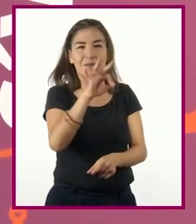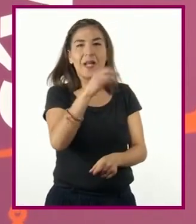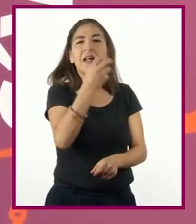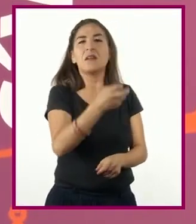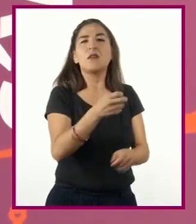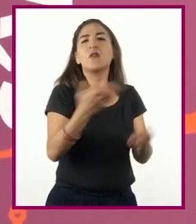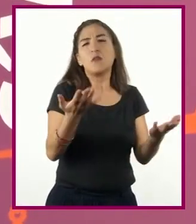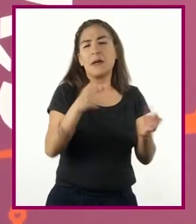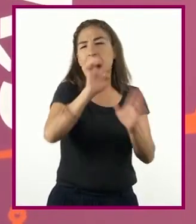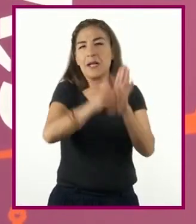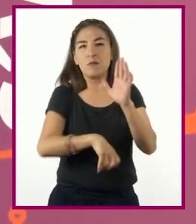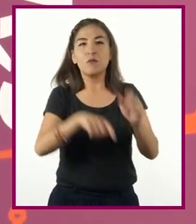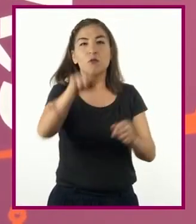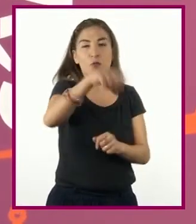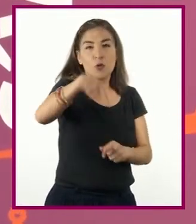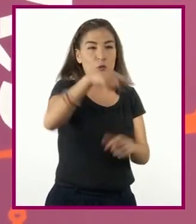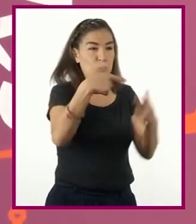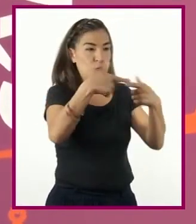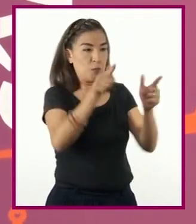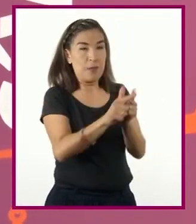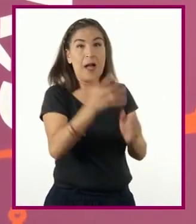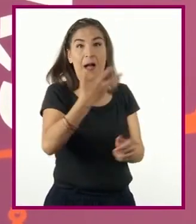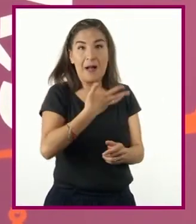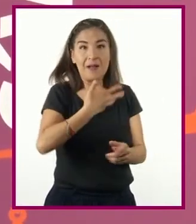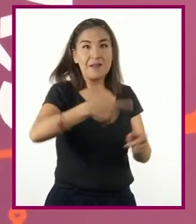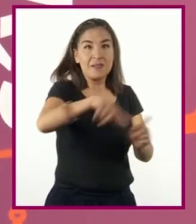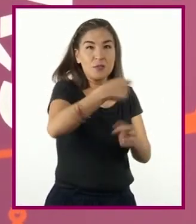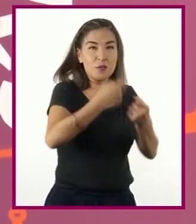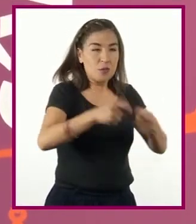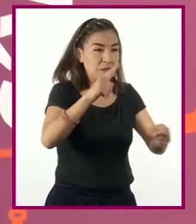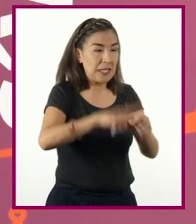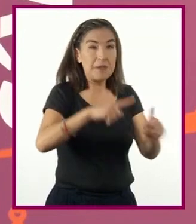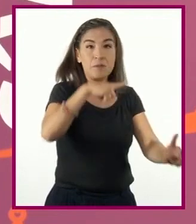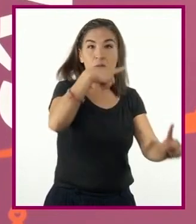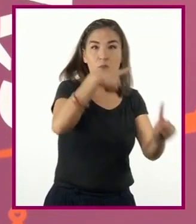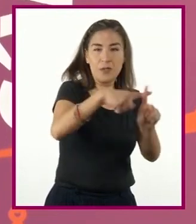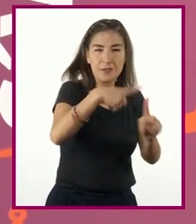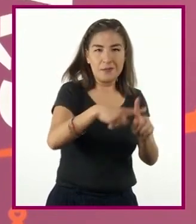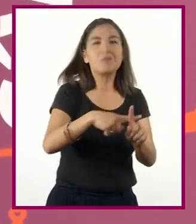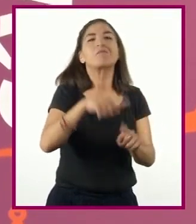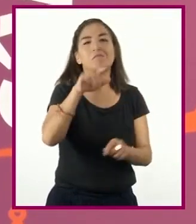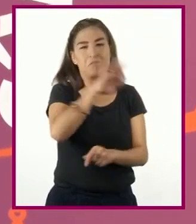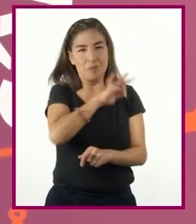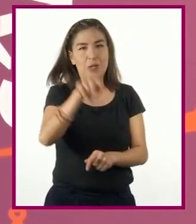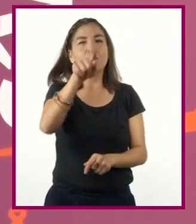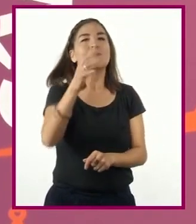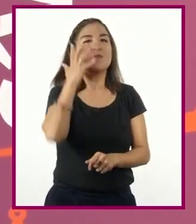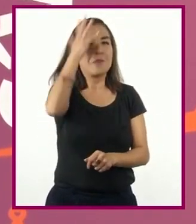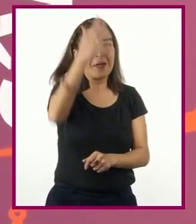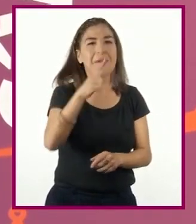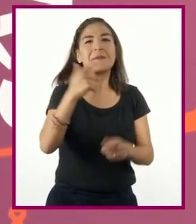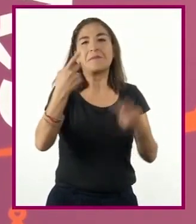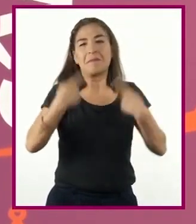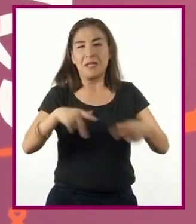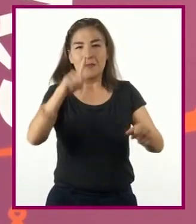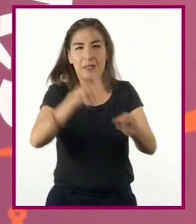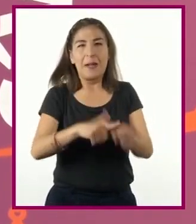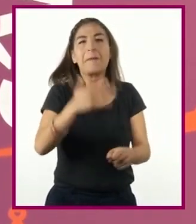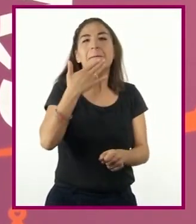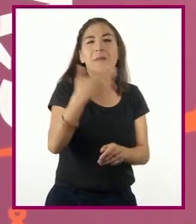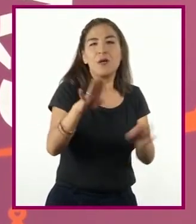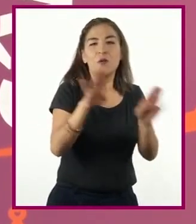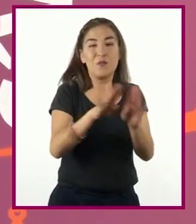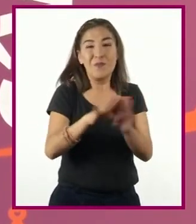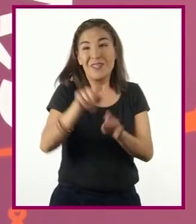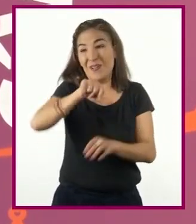entornos hay grupos con rasgos positivos, la construcción de la identidad se ve favorecida y viceversa. Si predominan